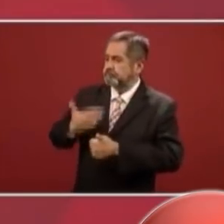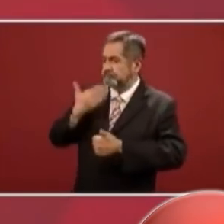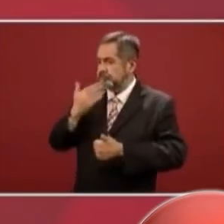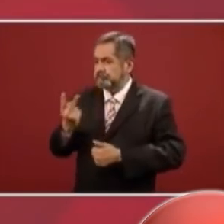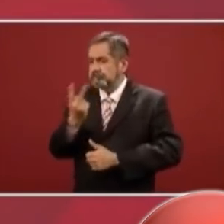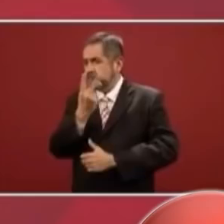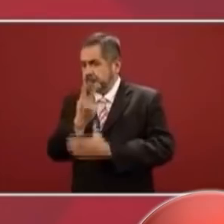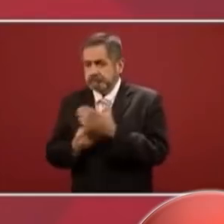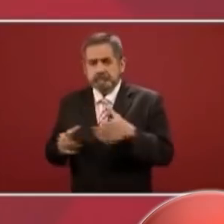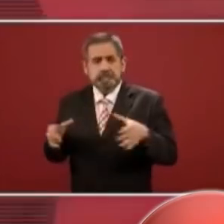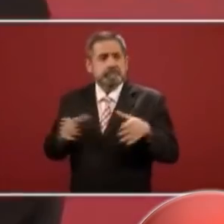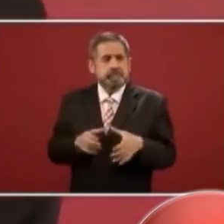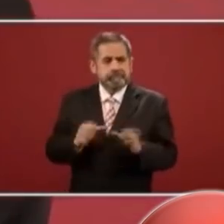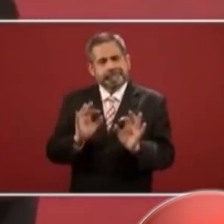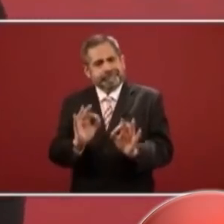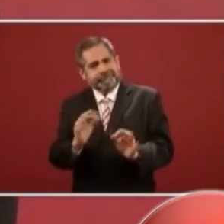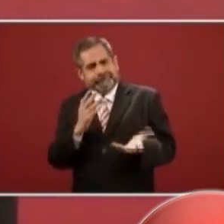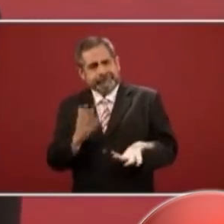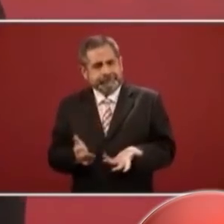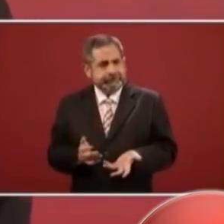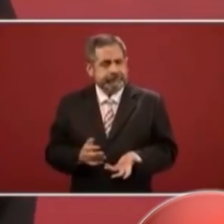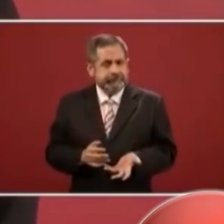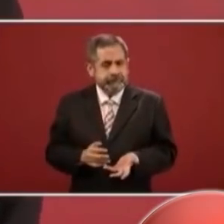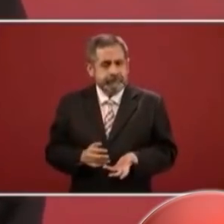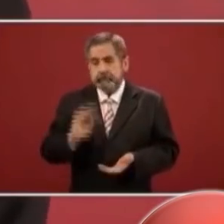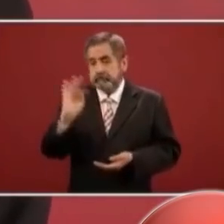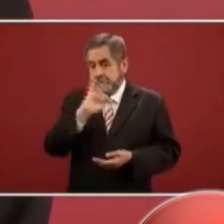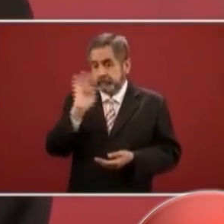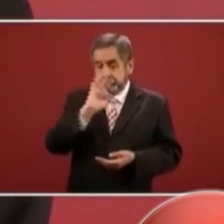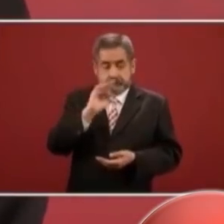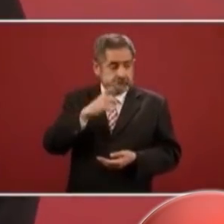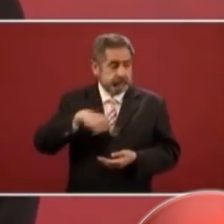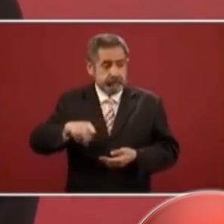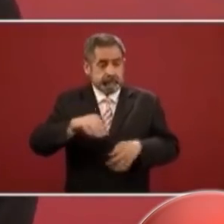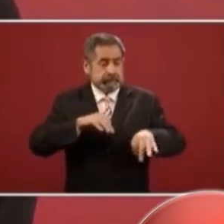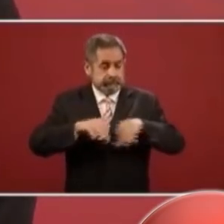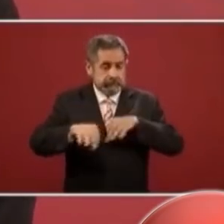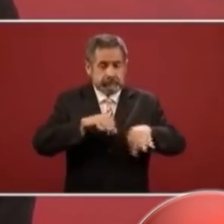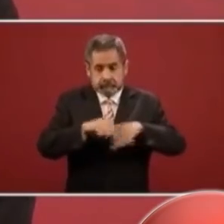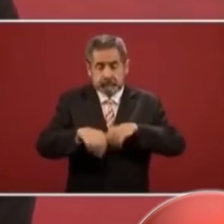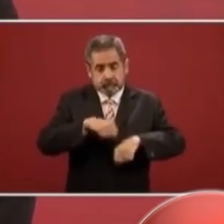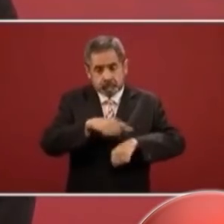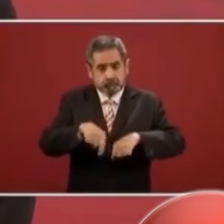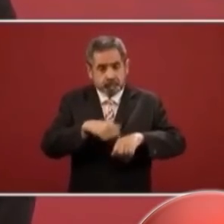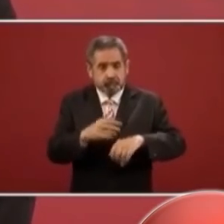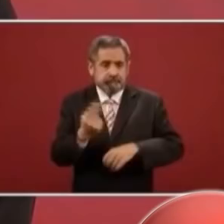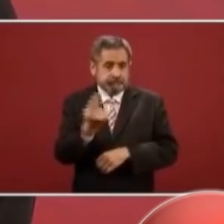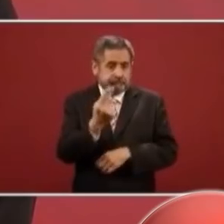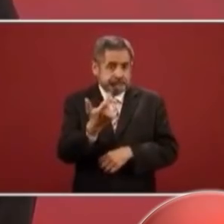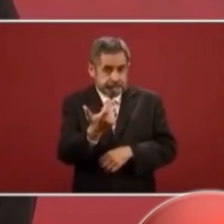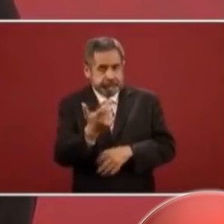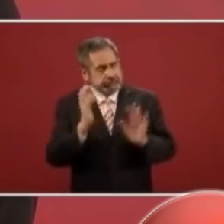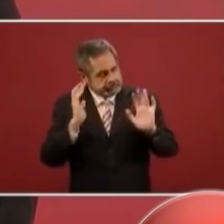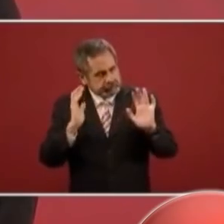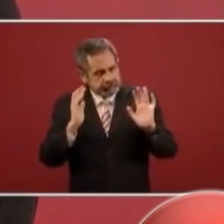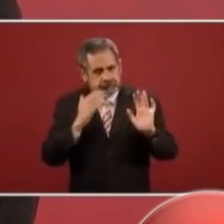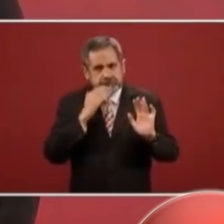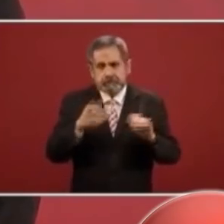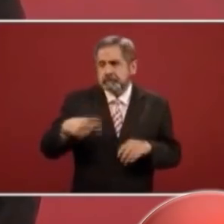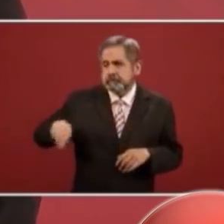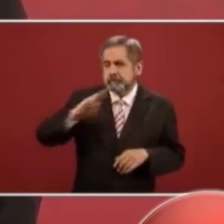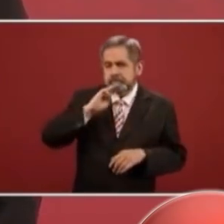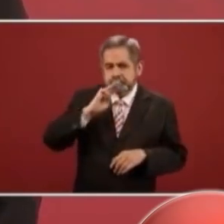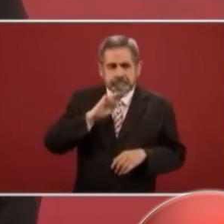O sea, si van a trabajar porque tienen necesidad las madres,